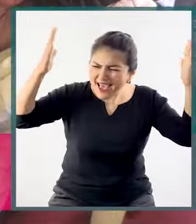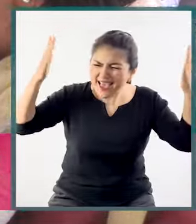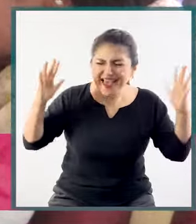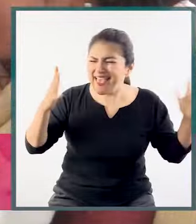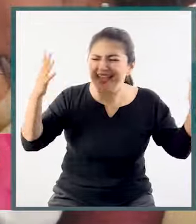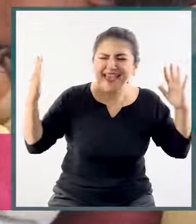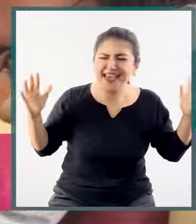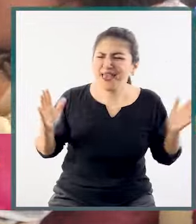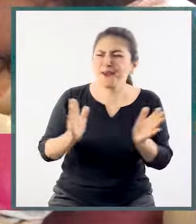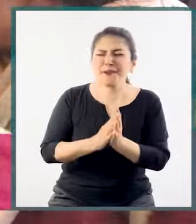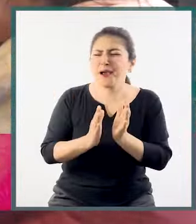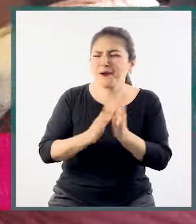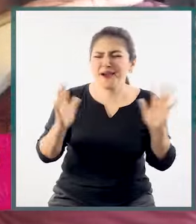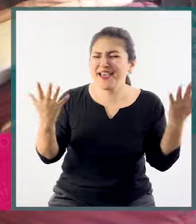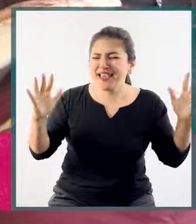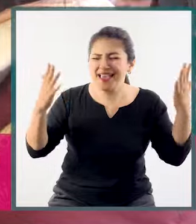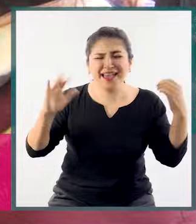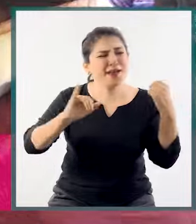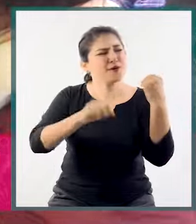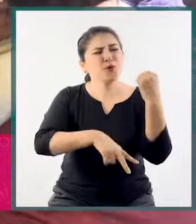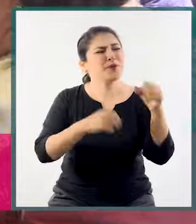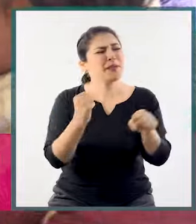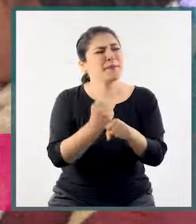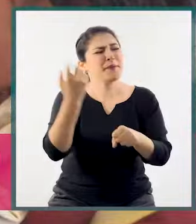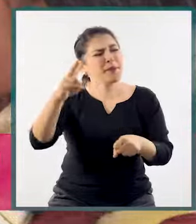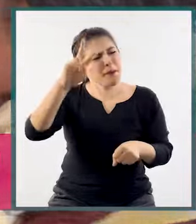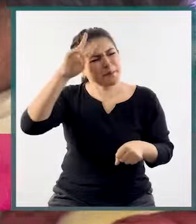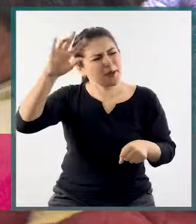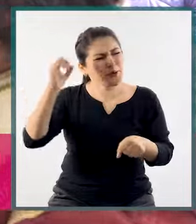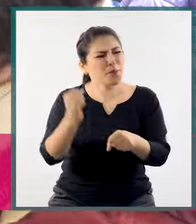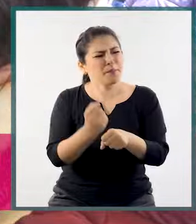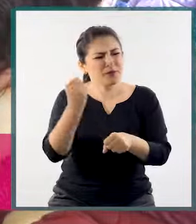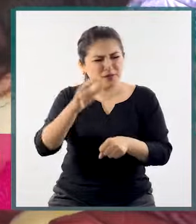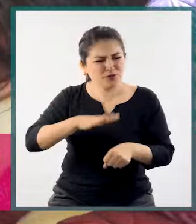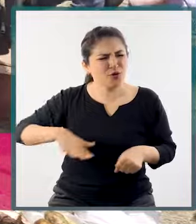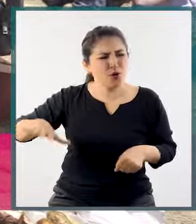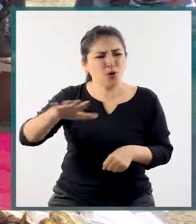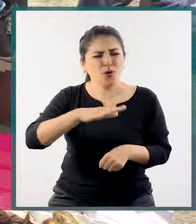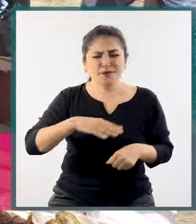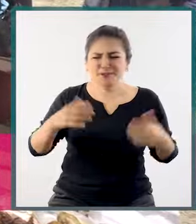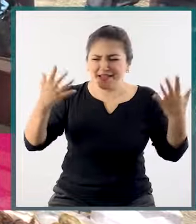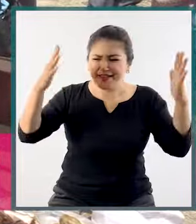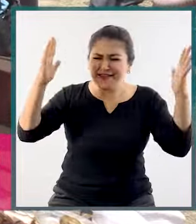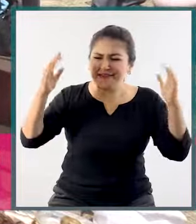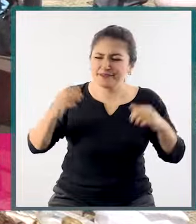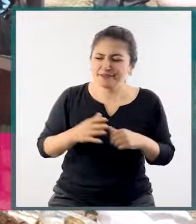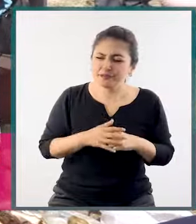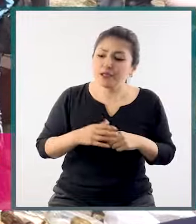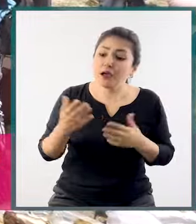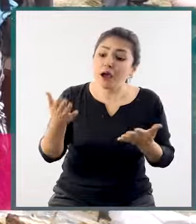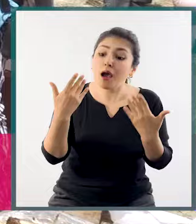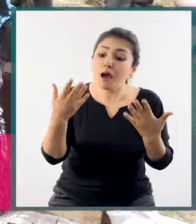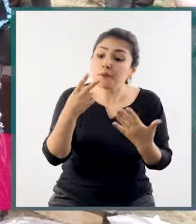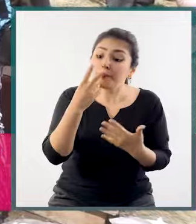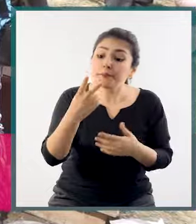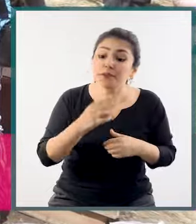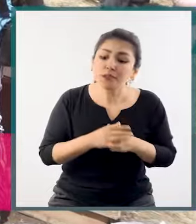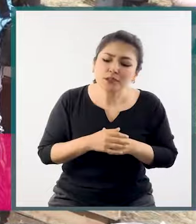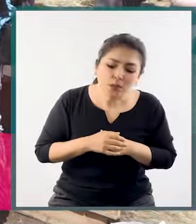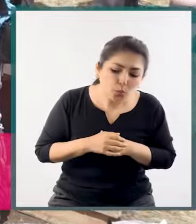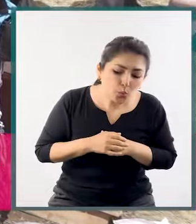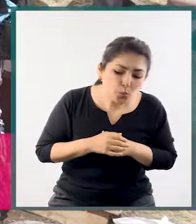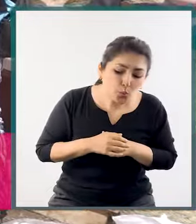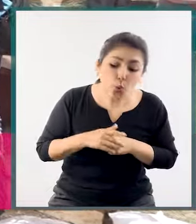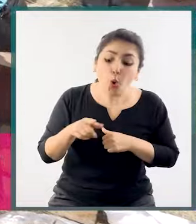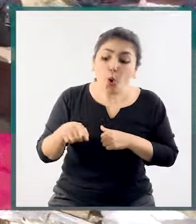¡Ra! ¡Ra! ¡Junín, Perú! ¡Guaripampa, te digo! A ver, muéstrenme qué es lo que